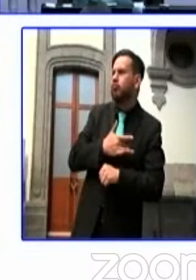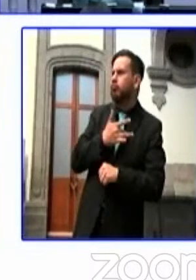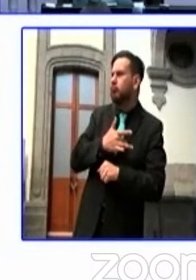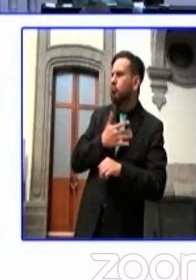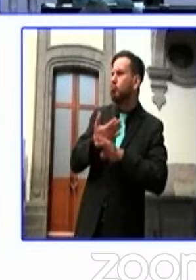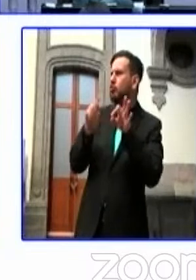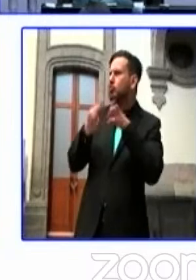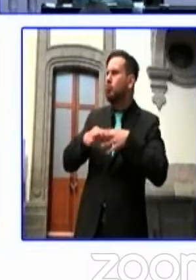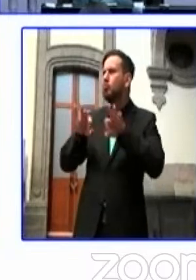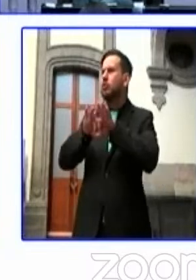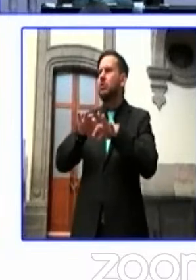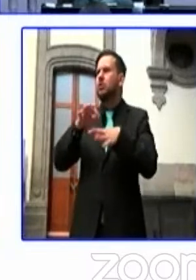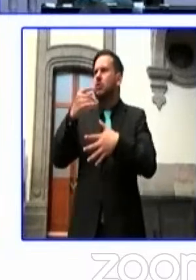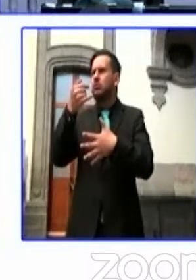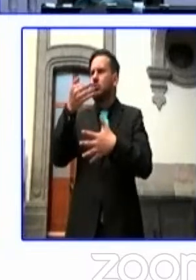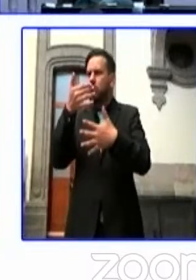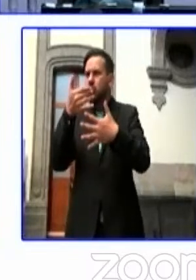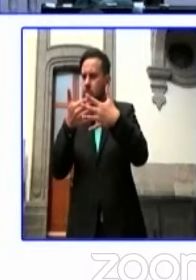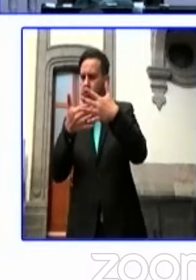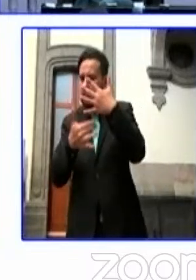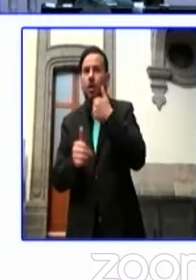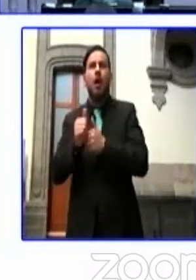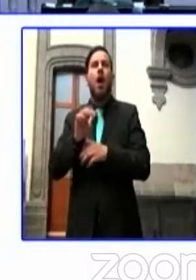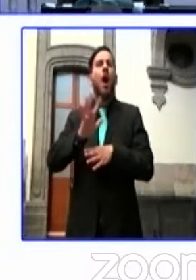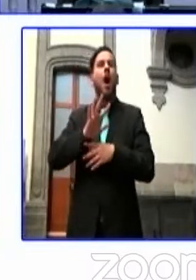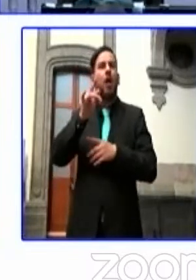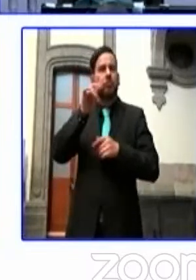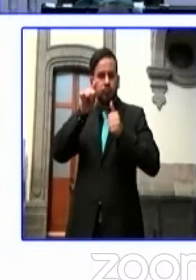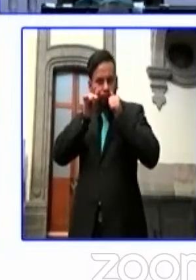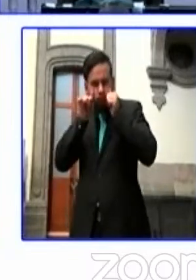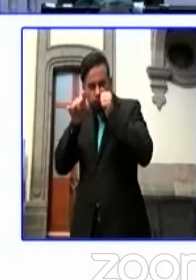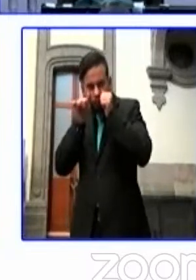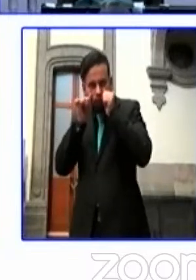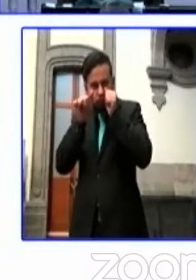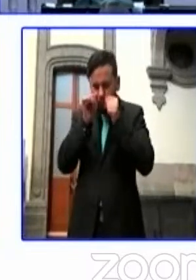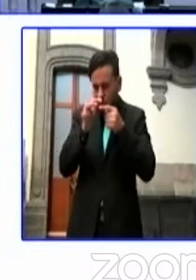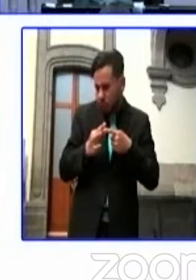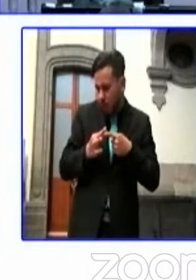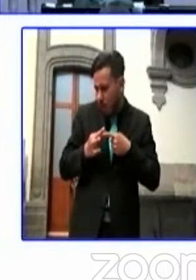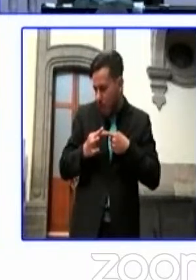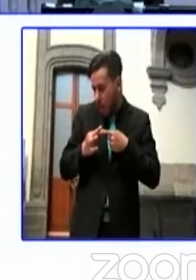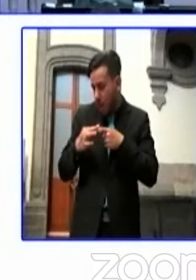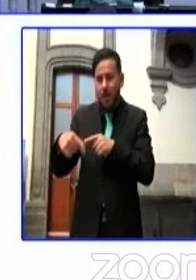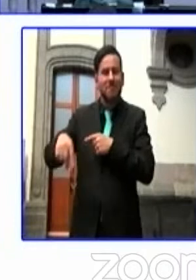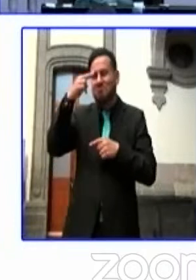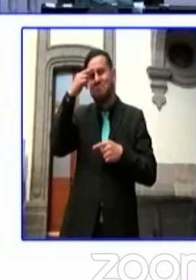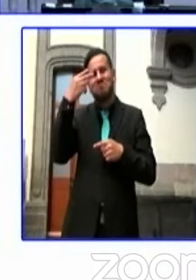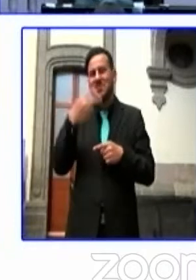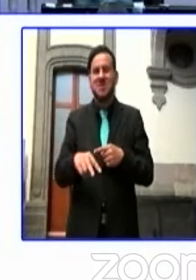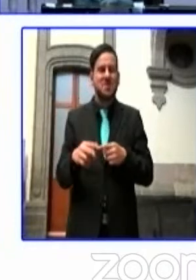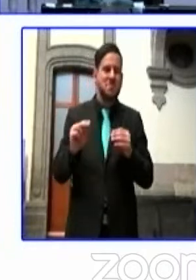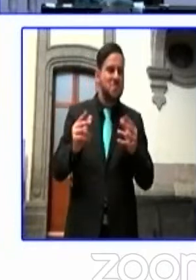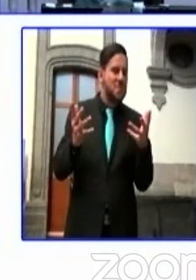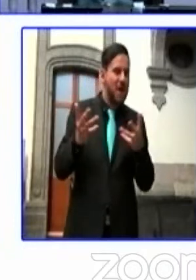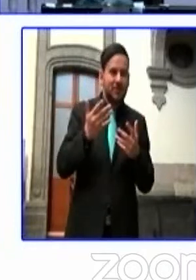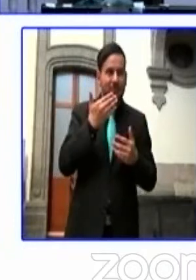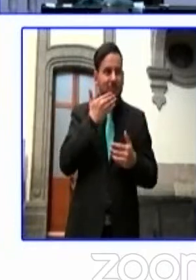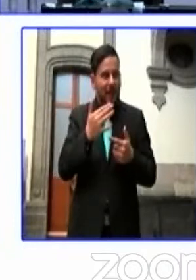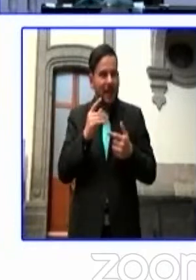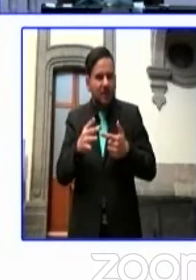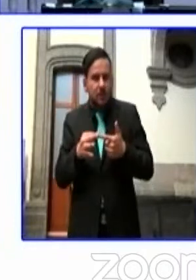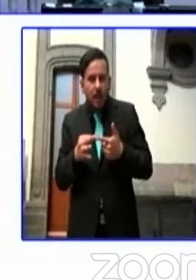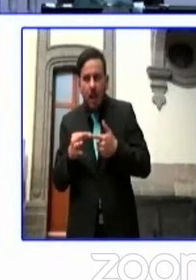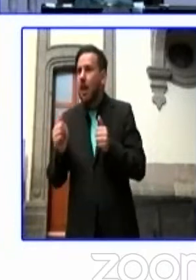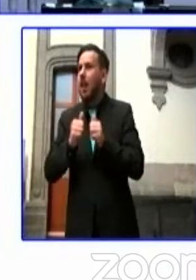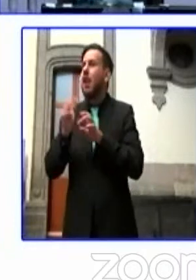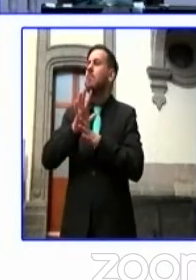datos desglosados, el seguimiento, porque es algo que no hacemos en México y en muchos países.